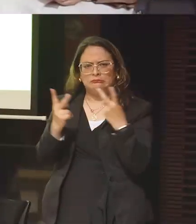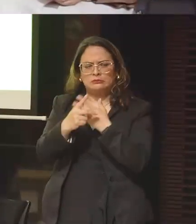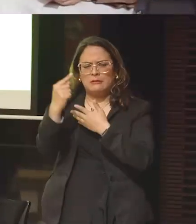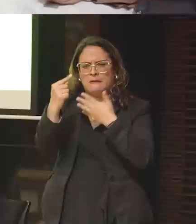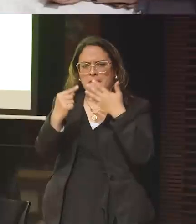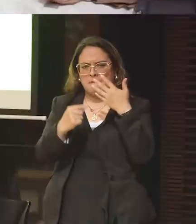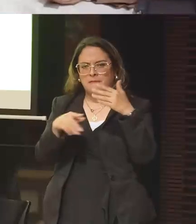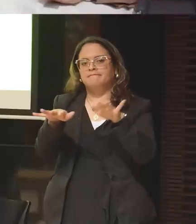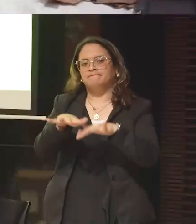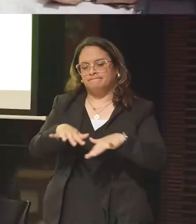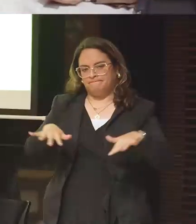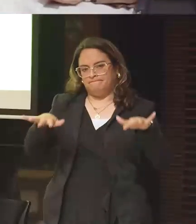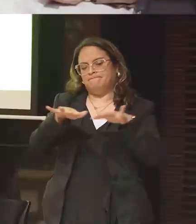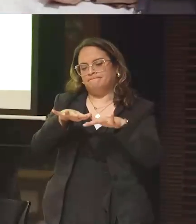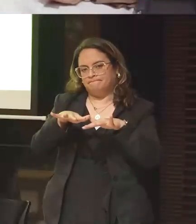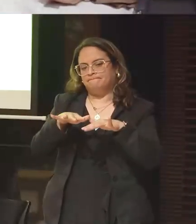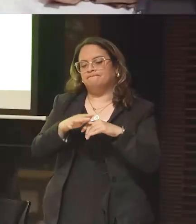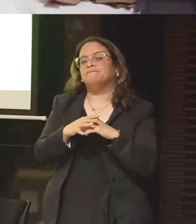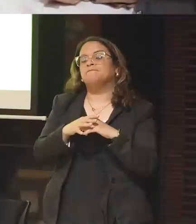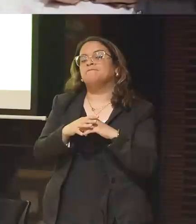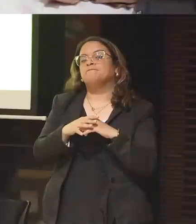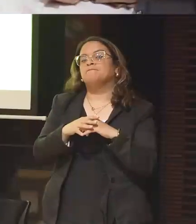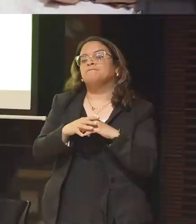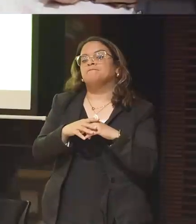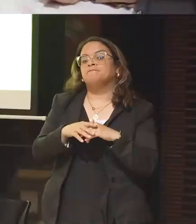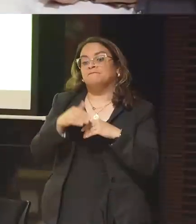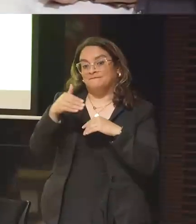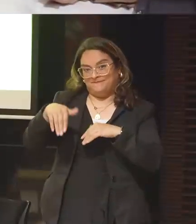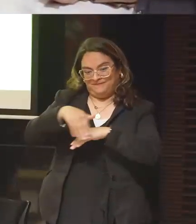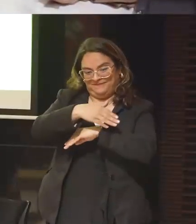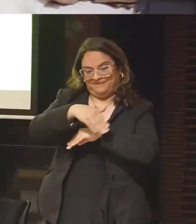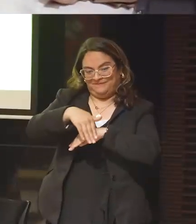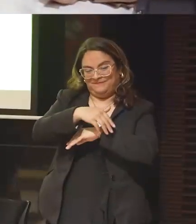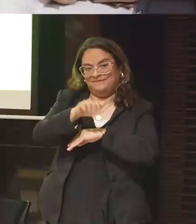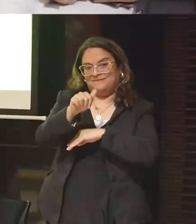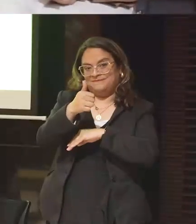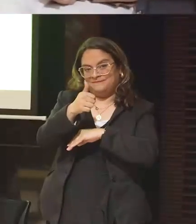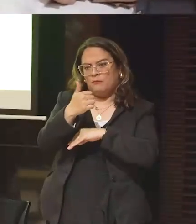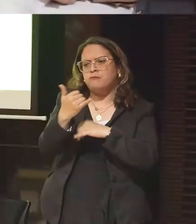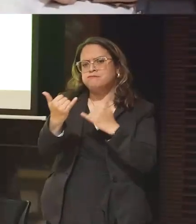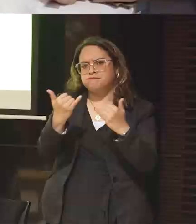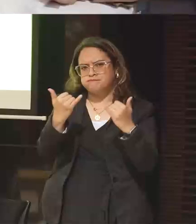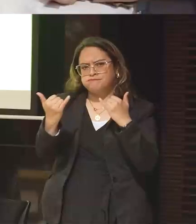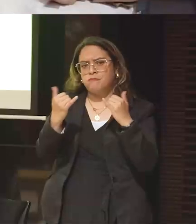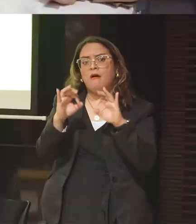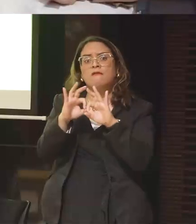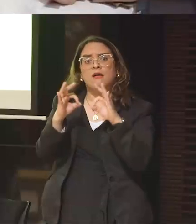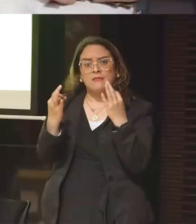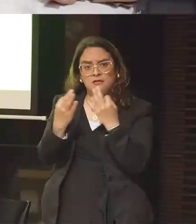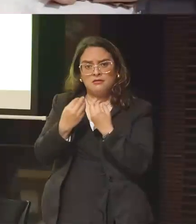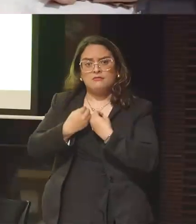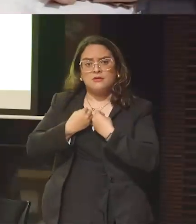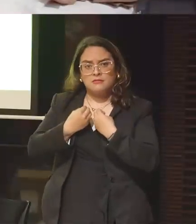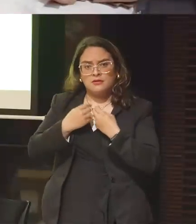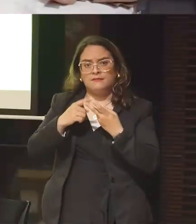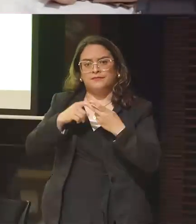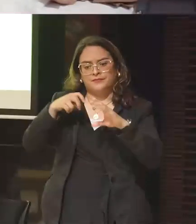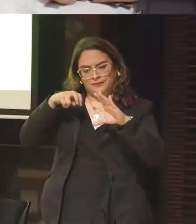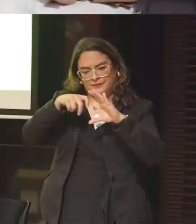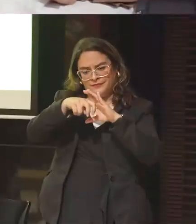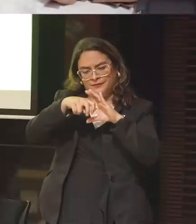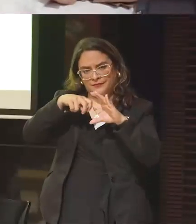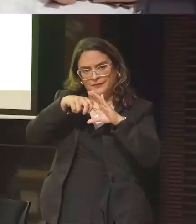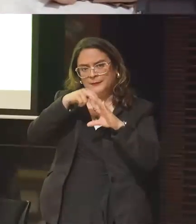espacio. No obstante, en este espacio también habitaban familias, también había un jardín infantil, también había espacios